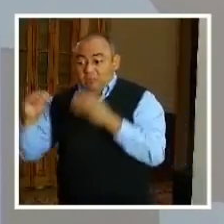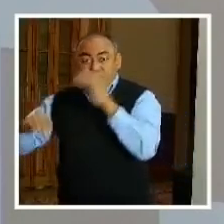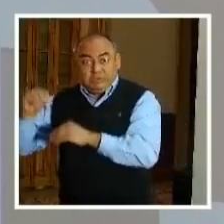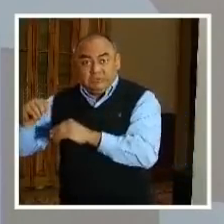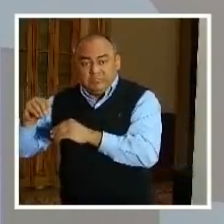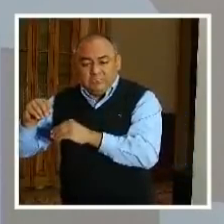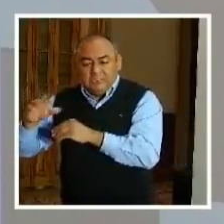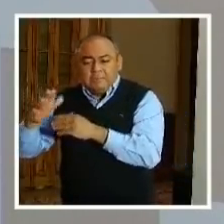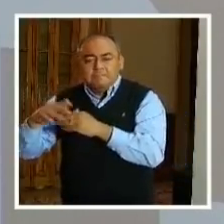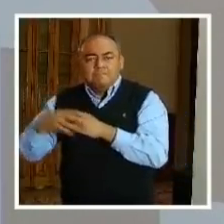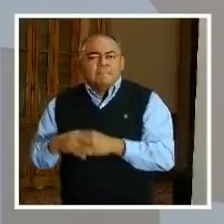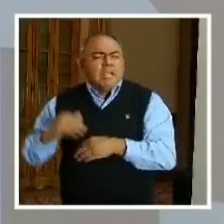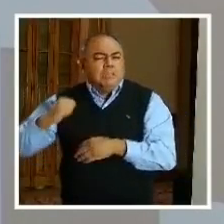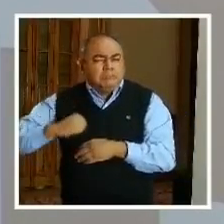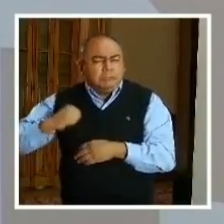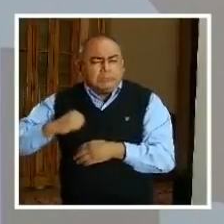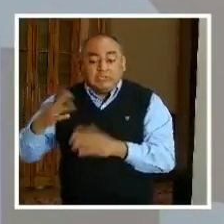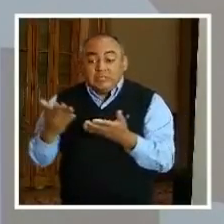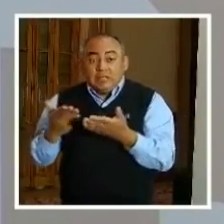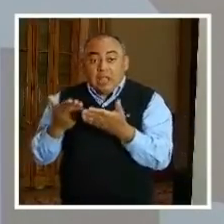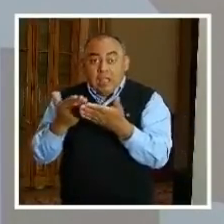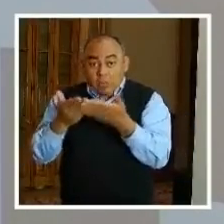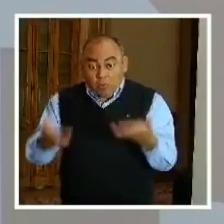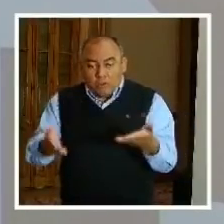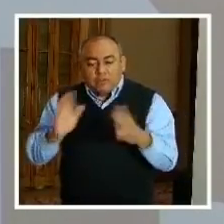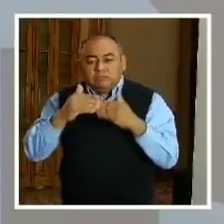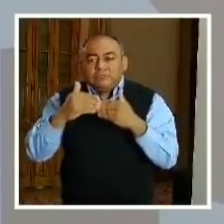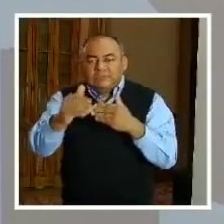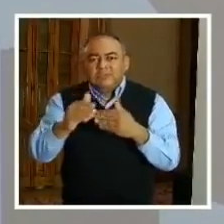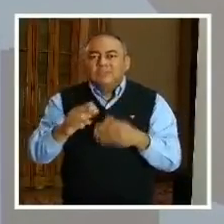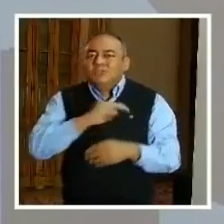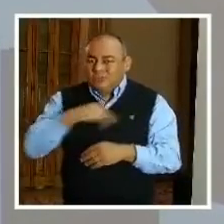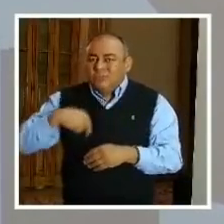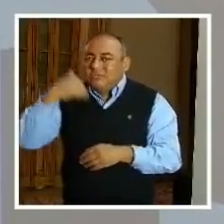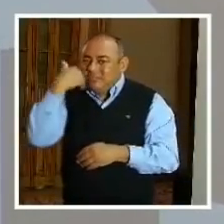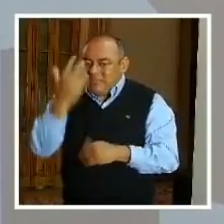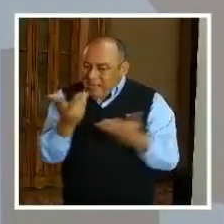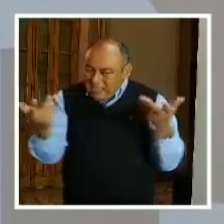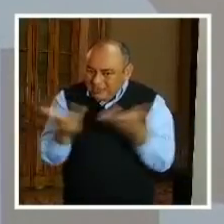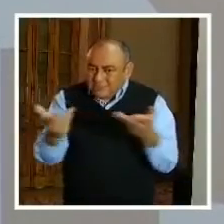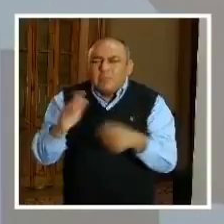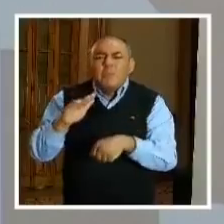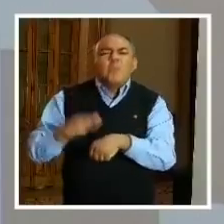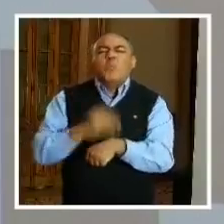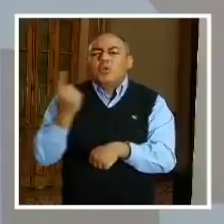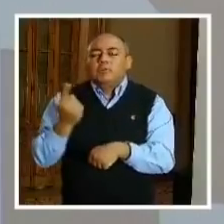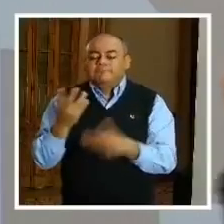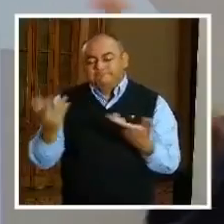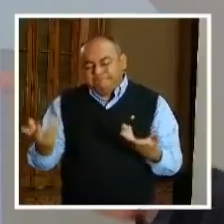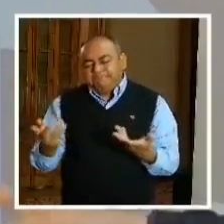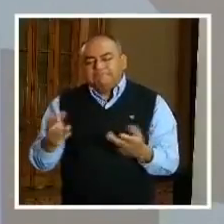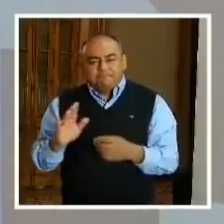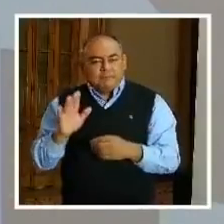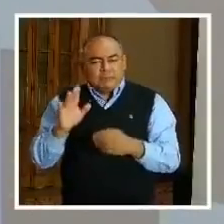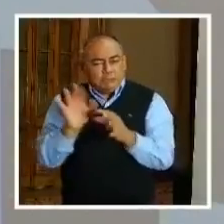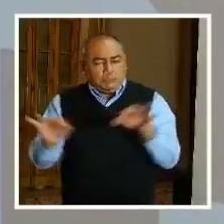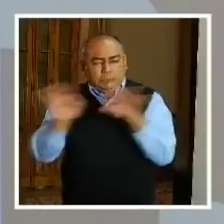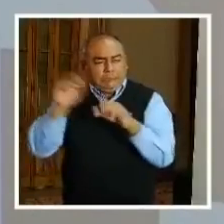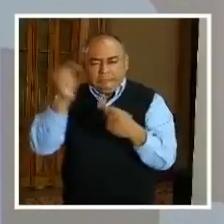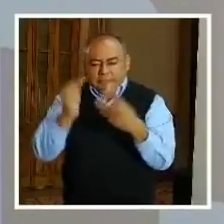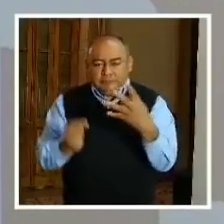Y lo vamos a lograr por algunos motivos de suma importancia. El primero es que tenemos a los